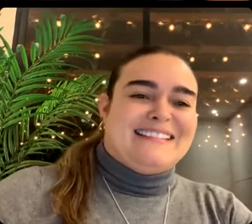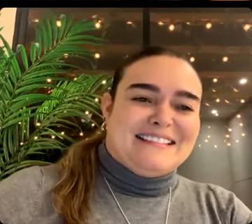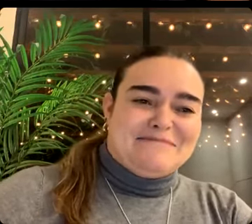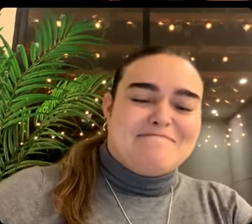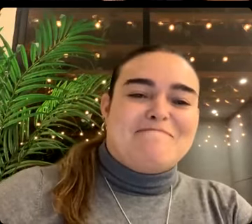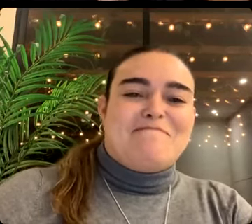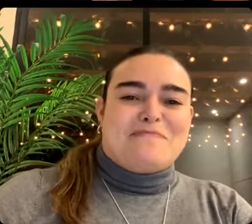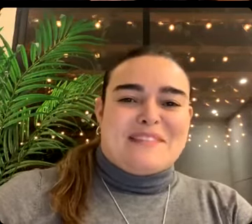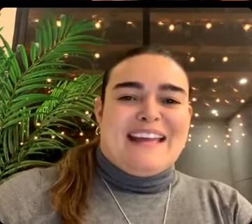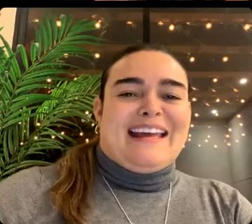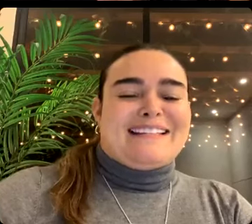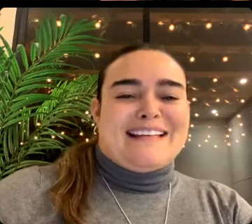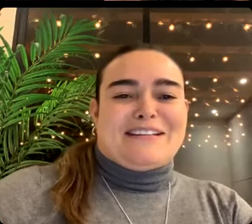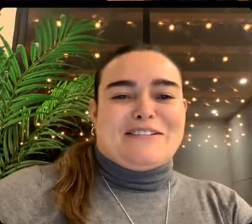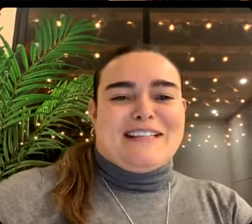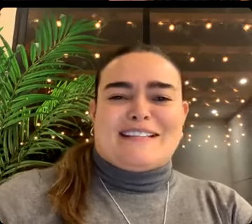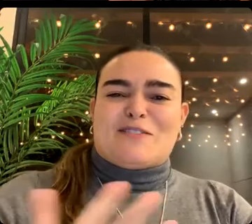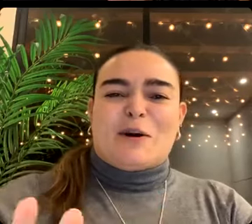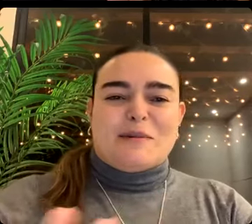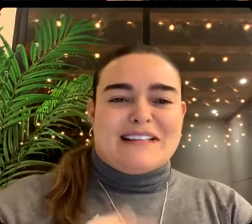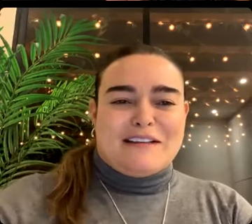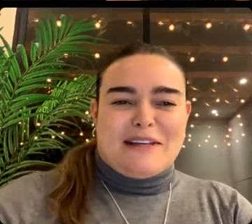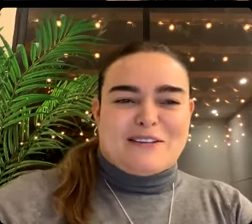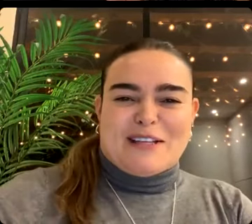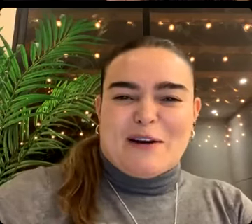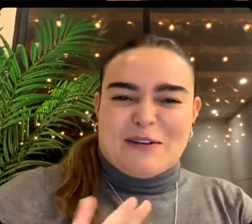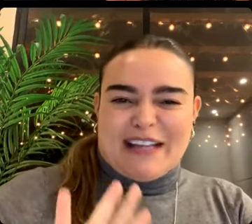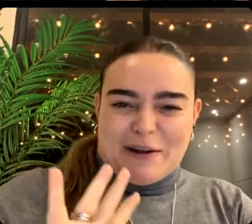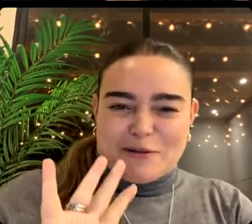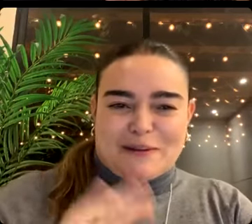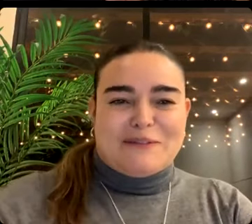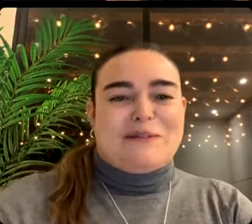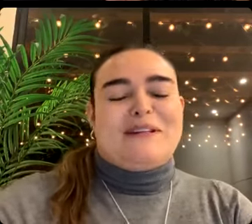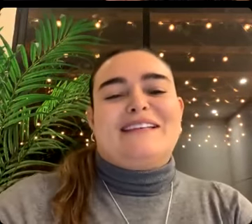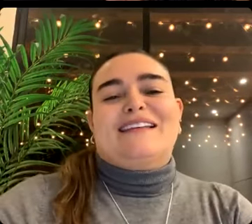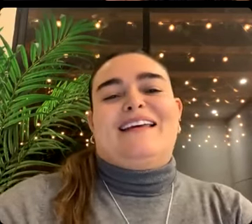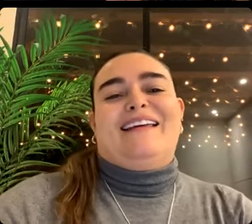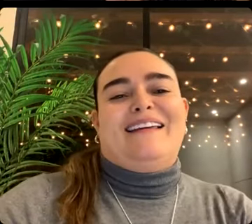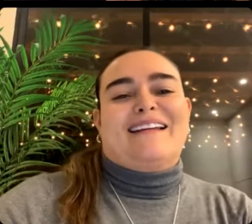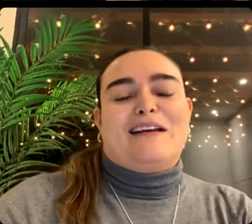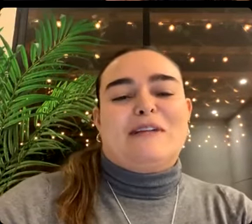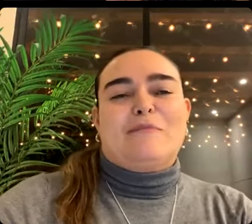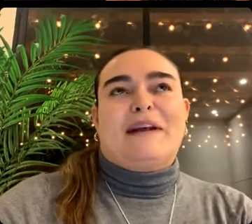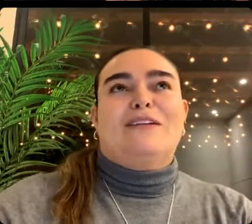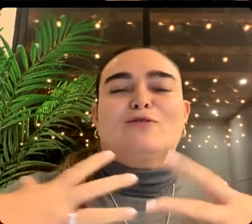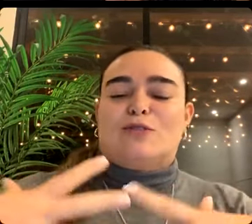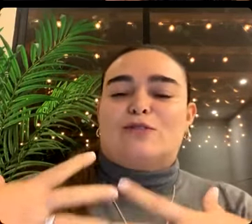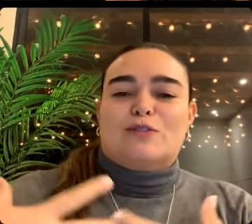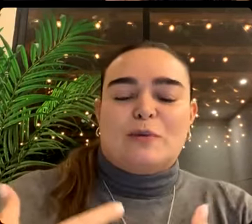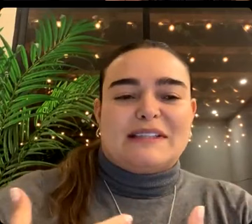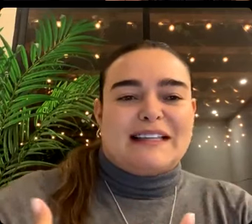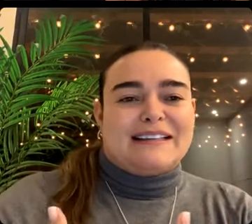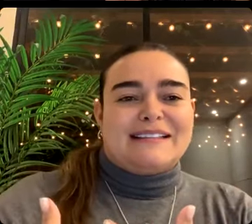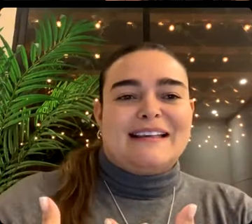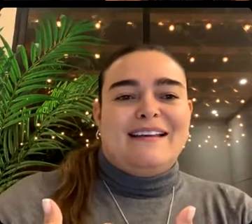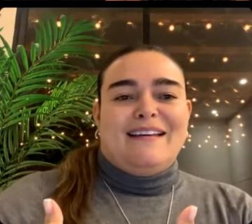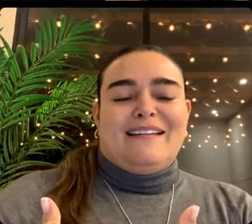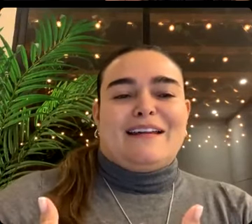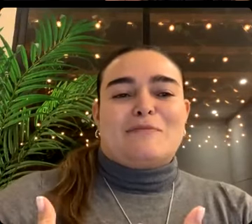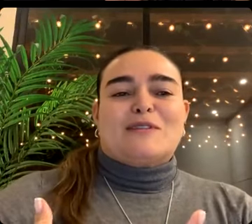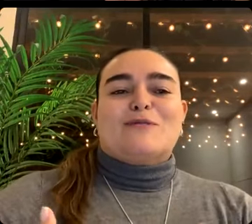las familias. Es cierto, y esos son como sentimientos encontrados cuando uno dice, y realmente para nosotros como